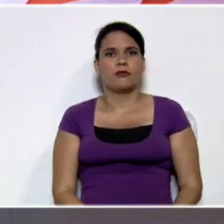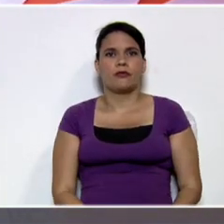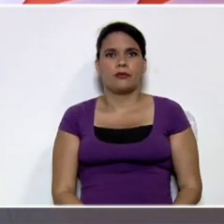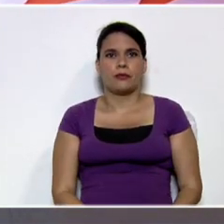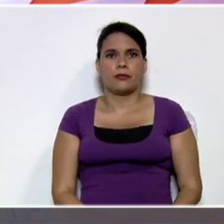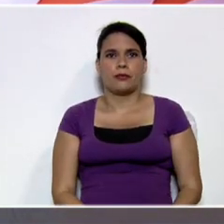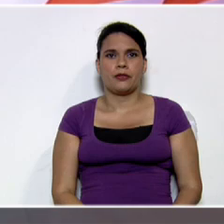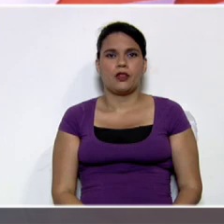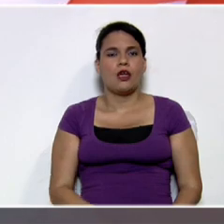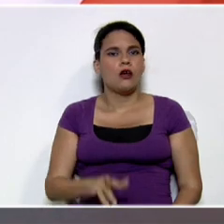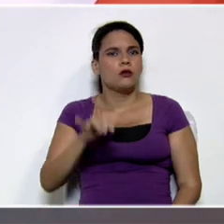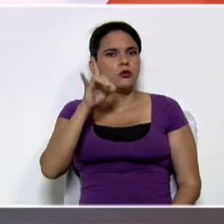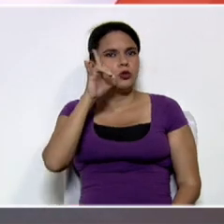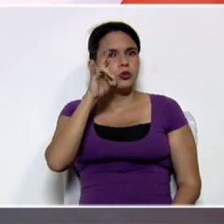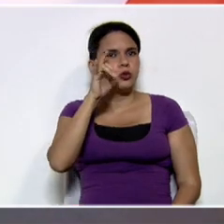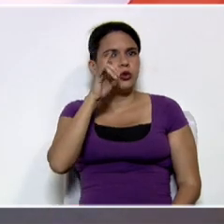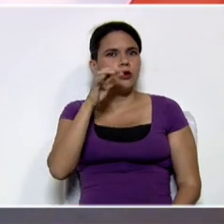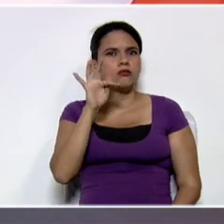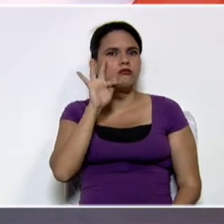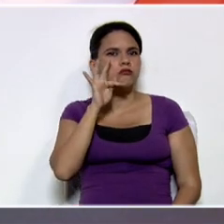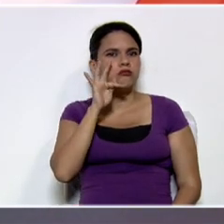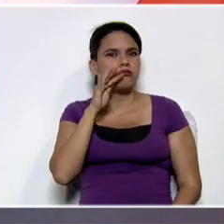@familiaescuela1 y en Instagram y Facebook